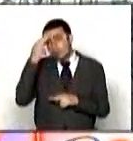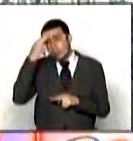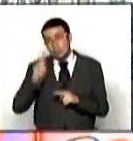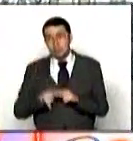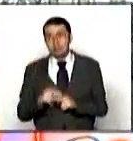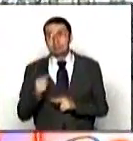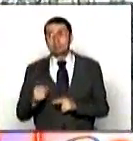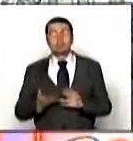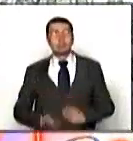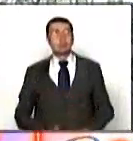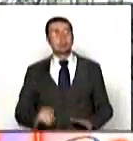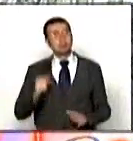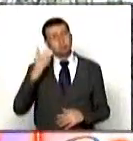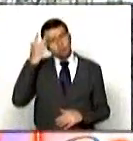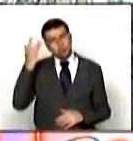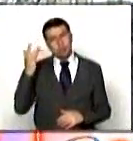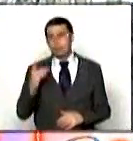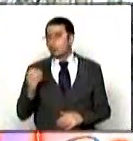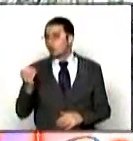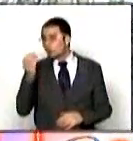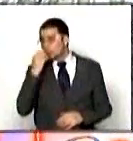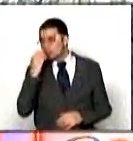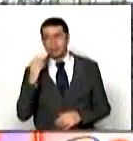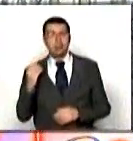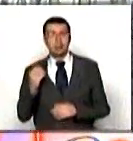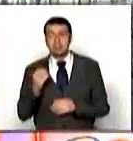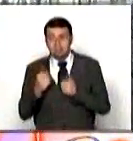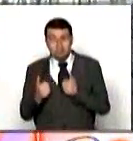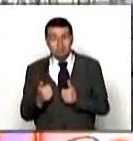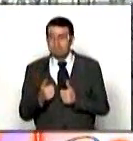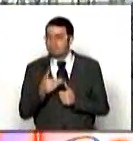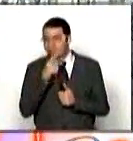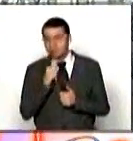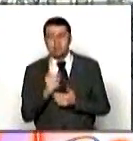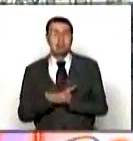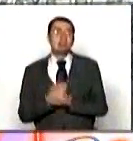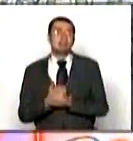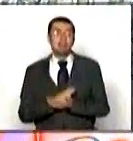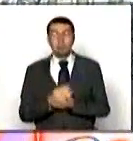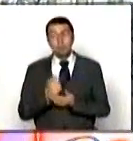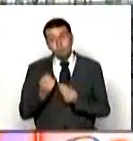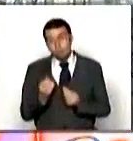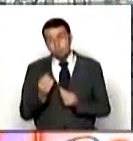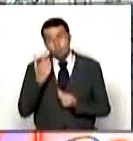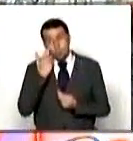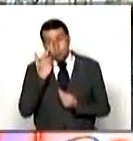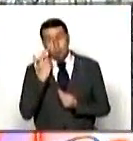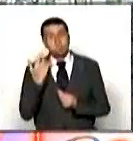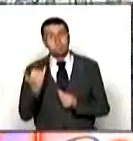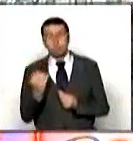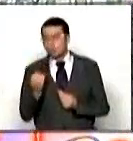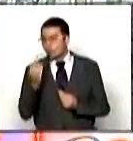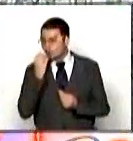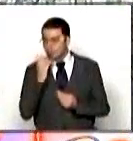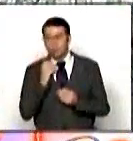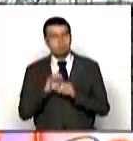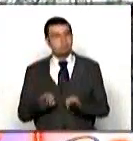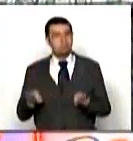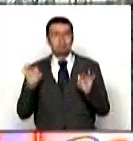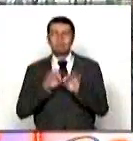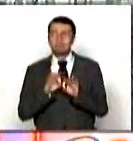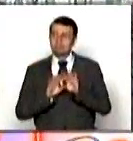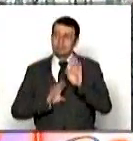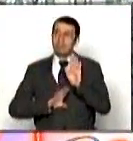han nacido de la mala alimentación, como lo dice el doctor Rosero desde Pereira, pongámosle mucha atención a eso. La alimentación es la base, es el